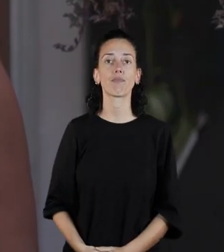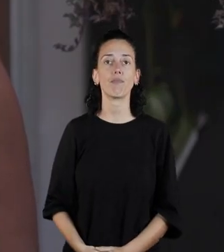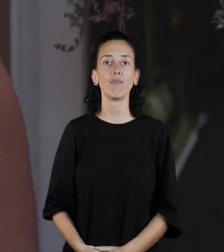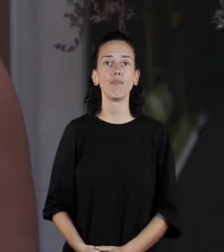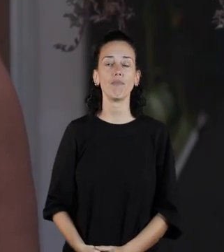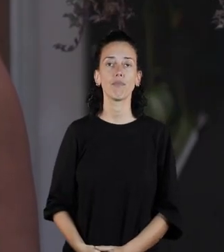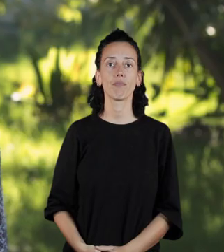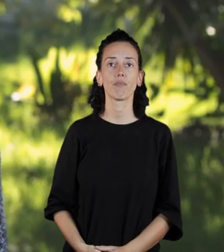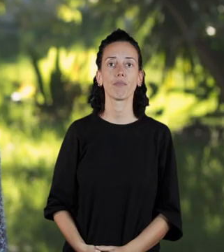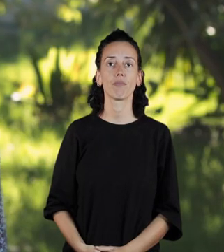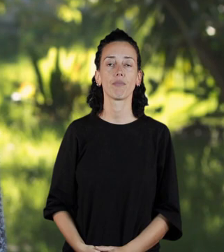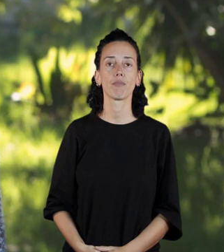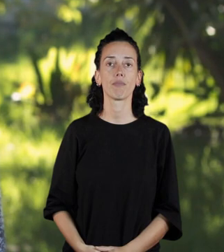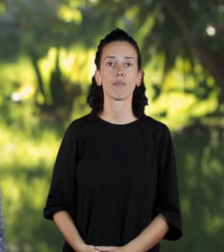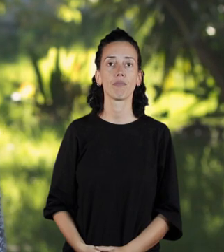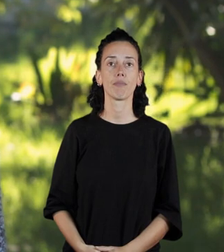que a los demás.